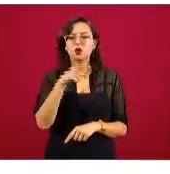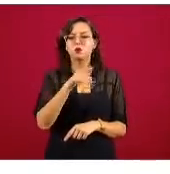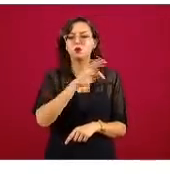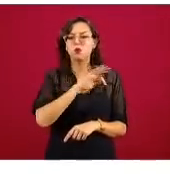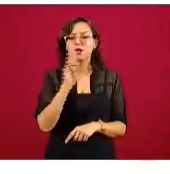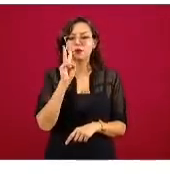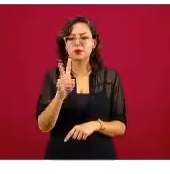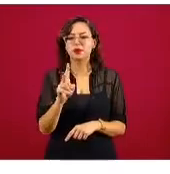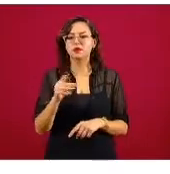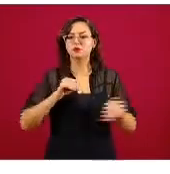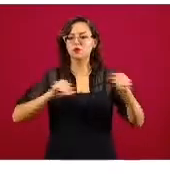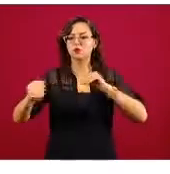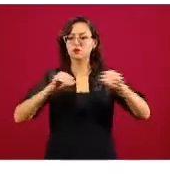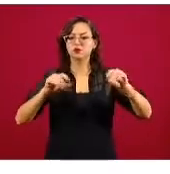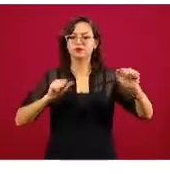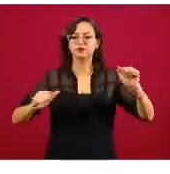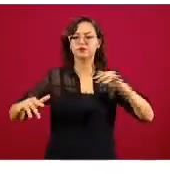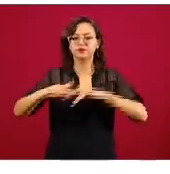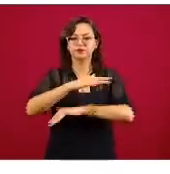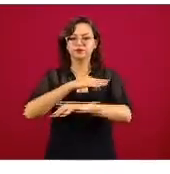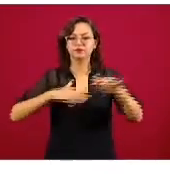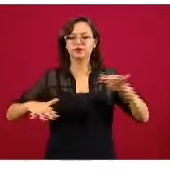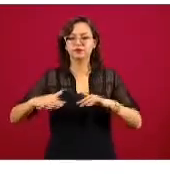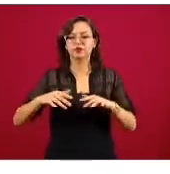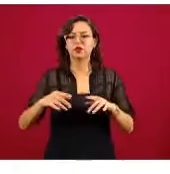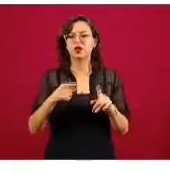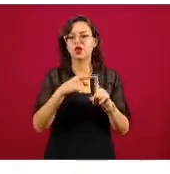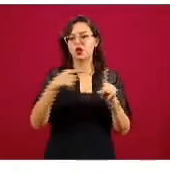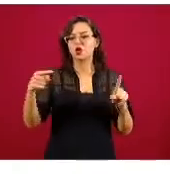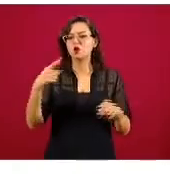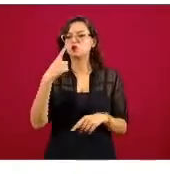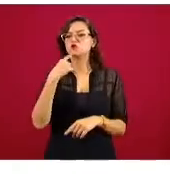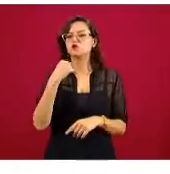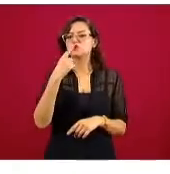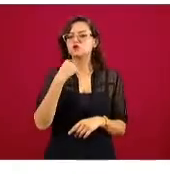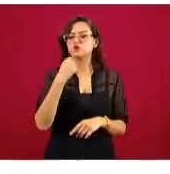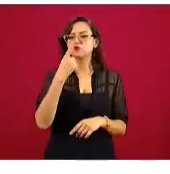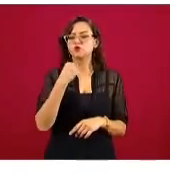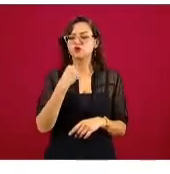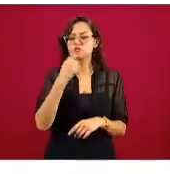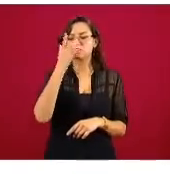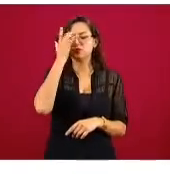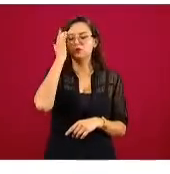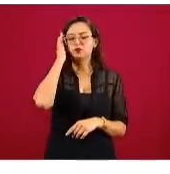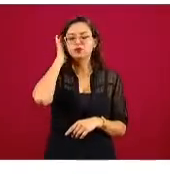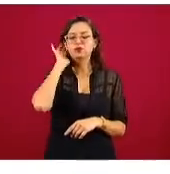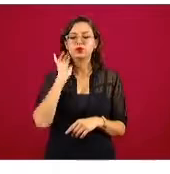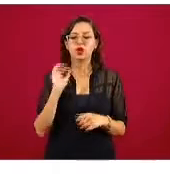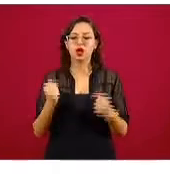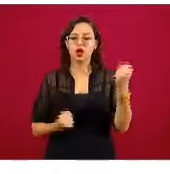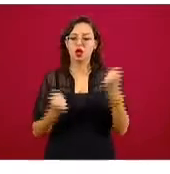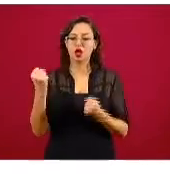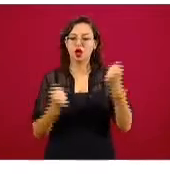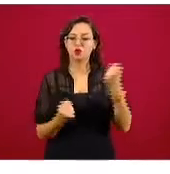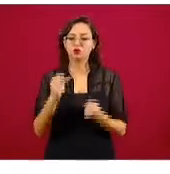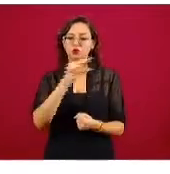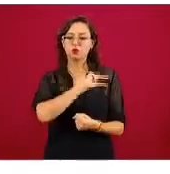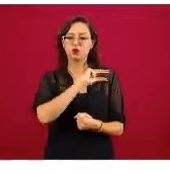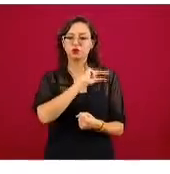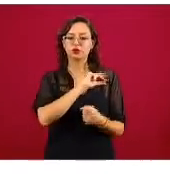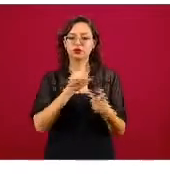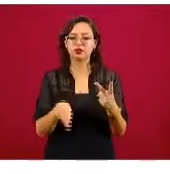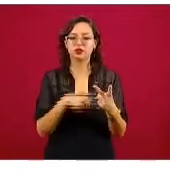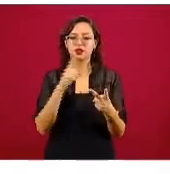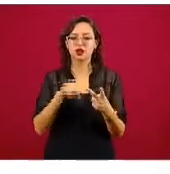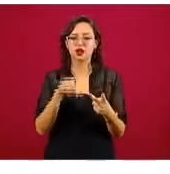movilidad en tres elementos. En la curva roja, manejo, es decir, uso de autos privados; en la